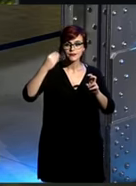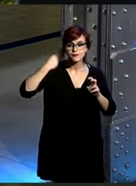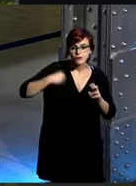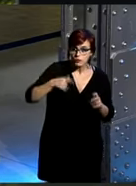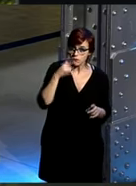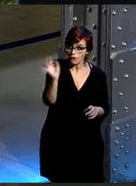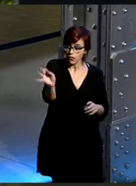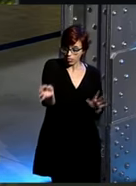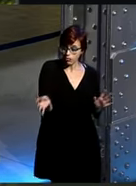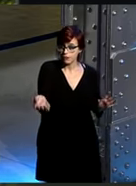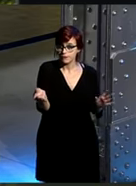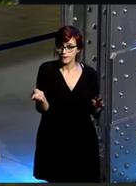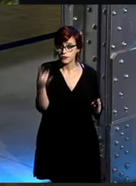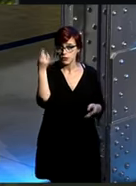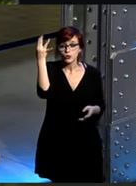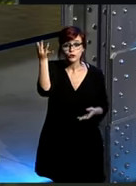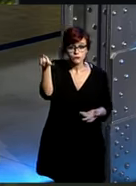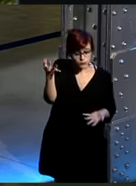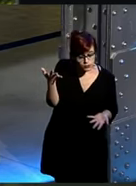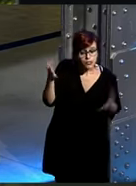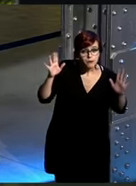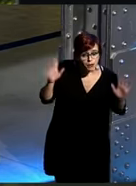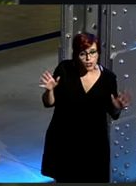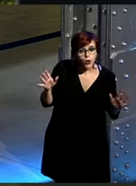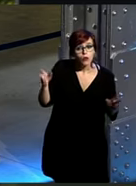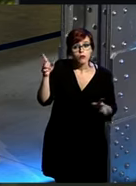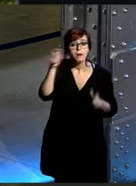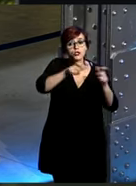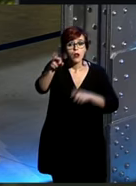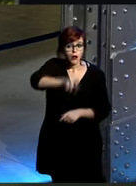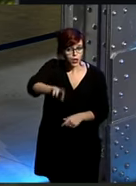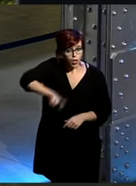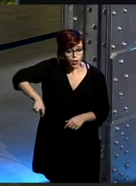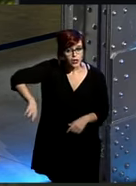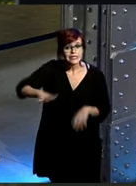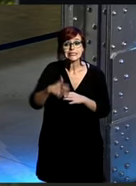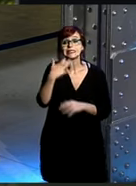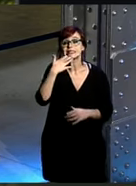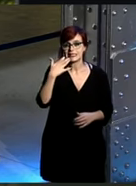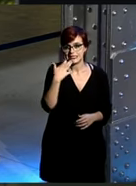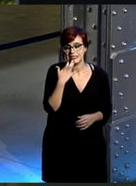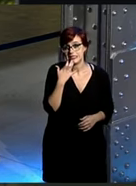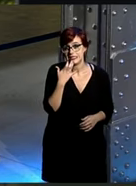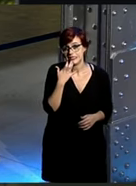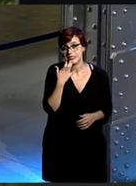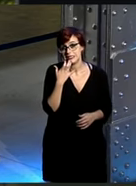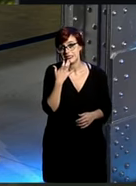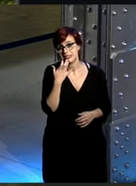cierto eso, ojo, es una tontería, hay una barbaridad que repite todo el mundo que dice, si